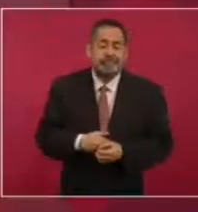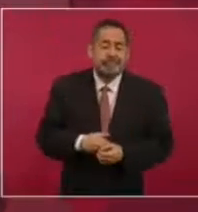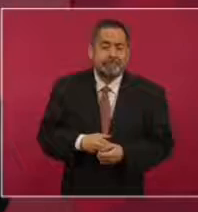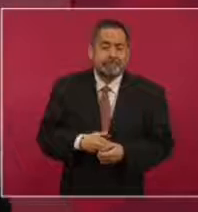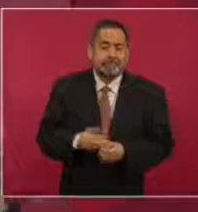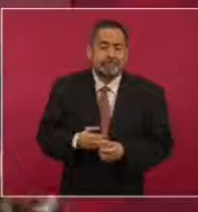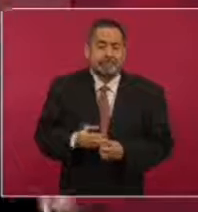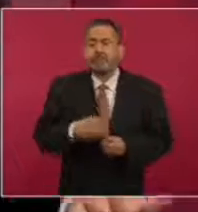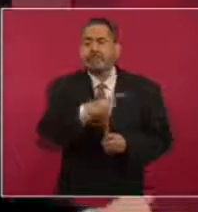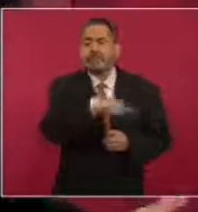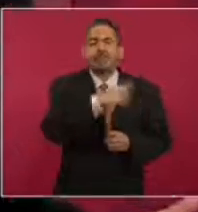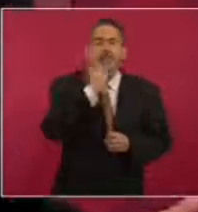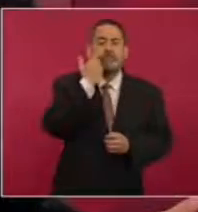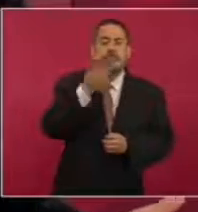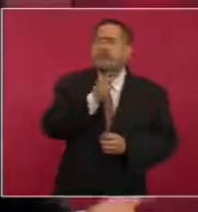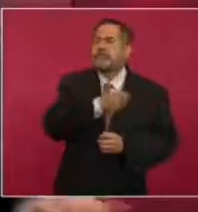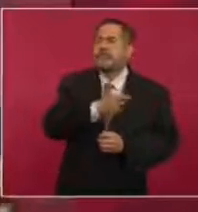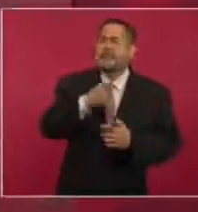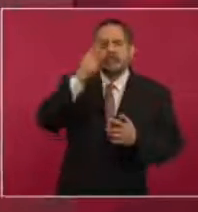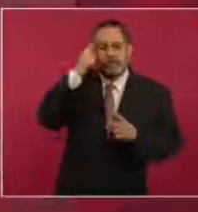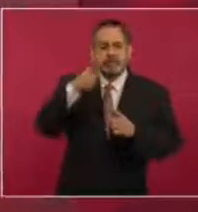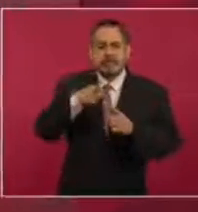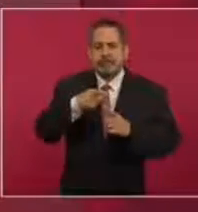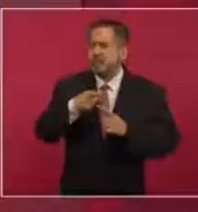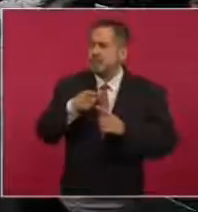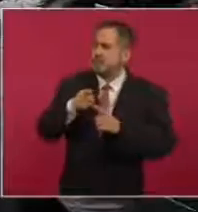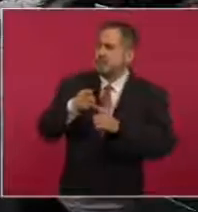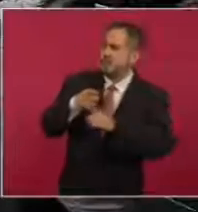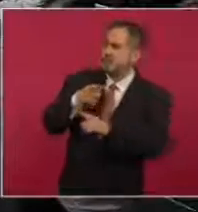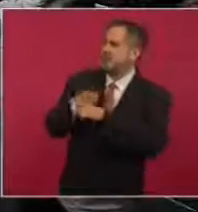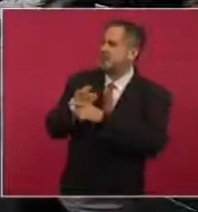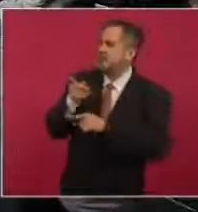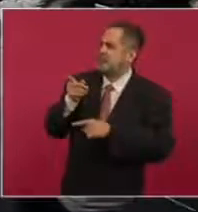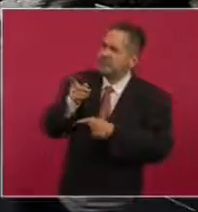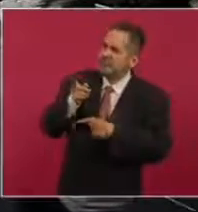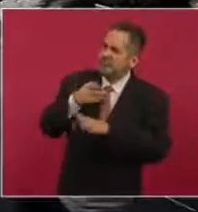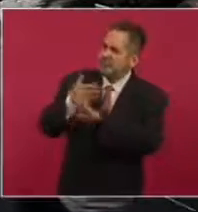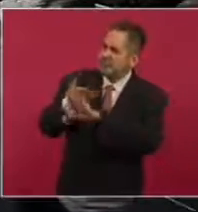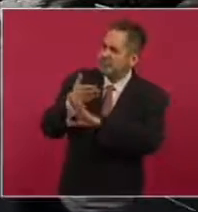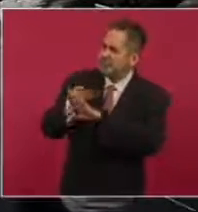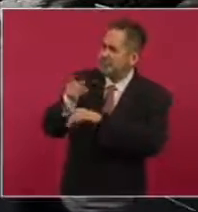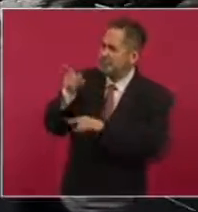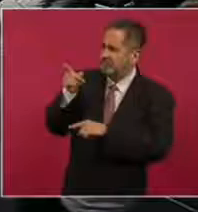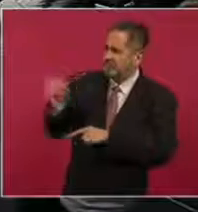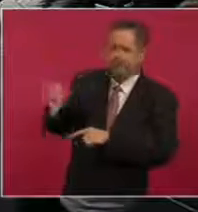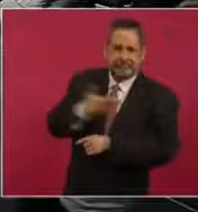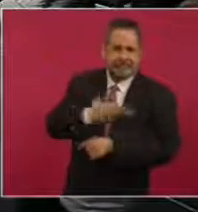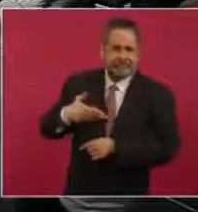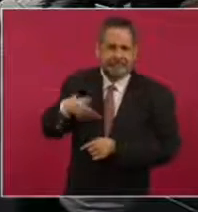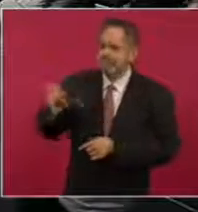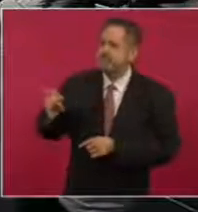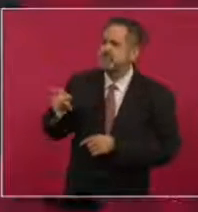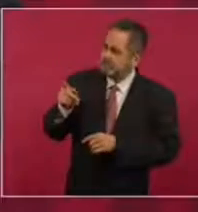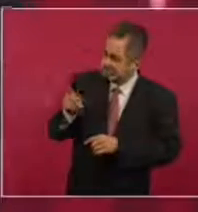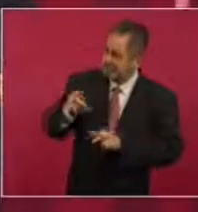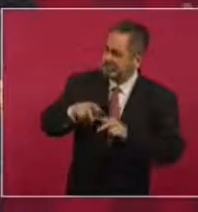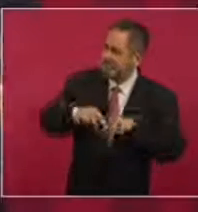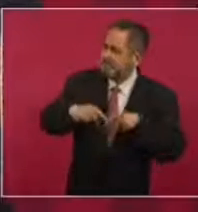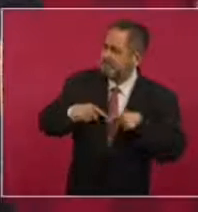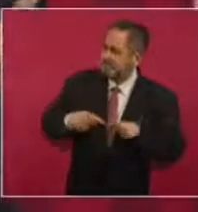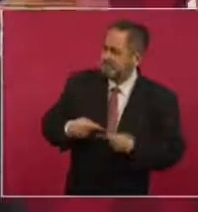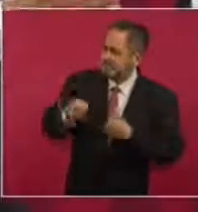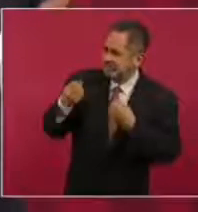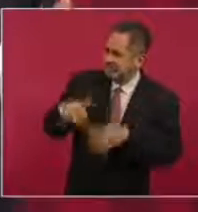Lo que quieren es tener un presidente débil, porque ¿qué